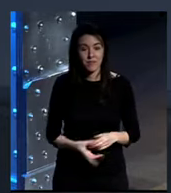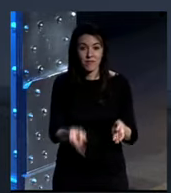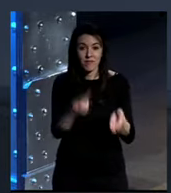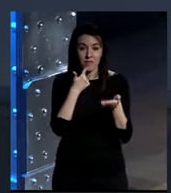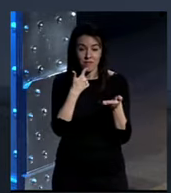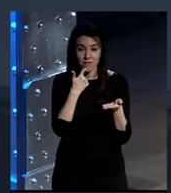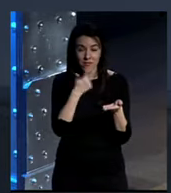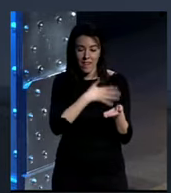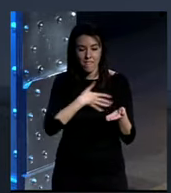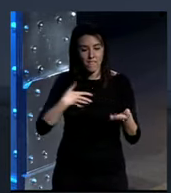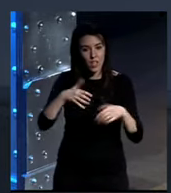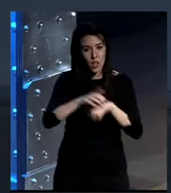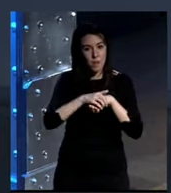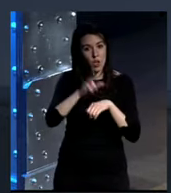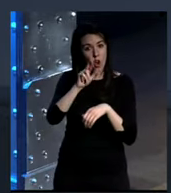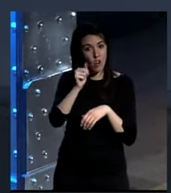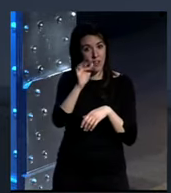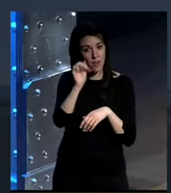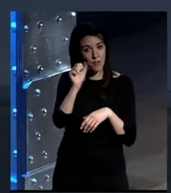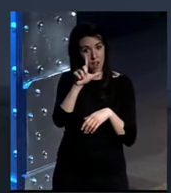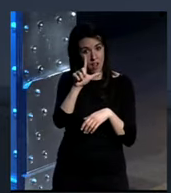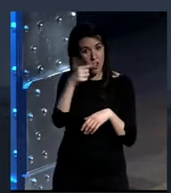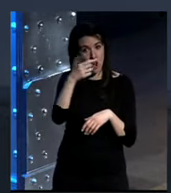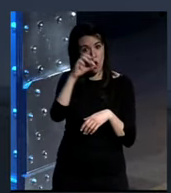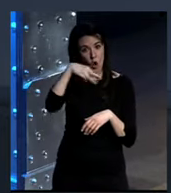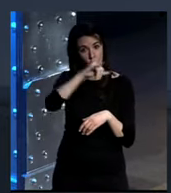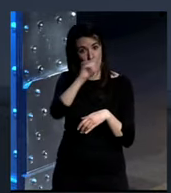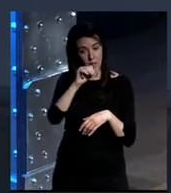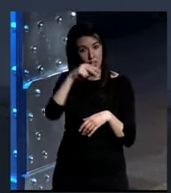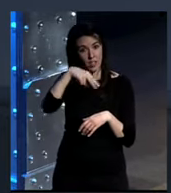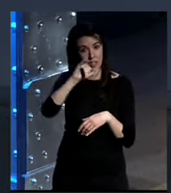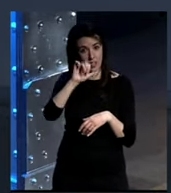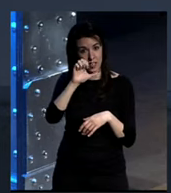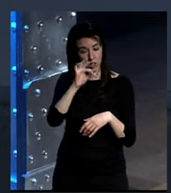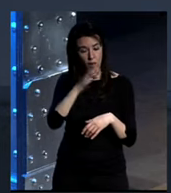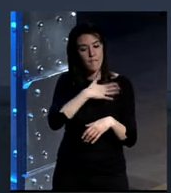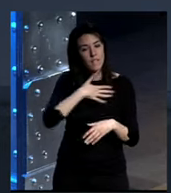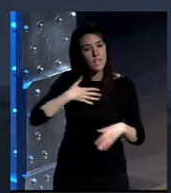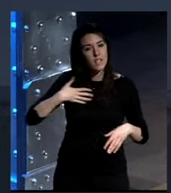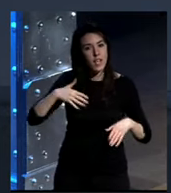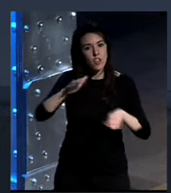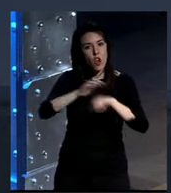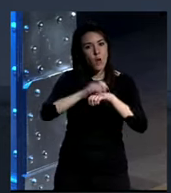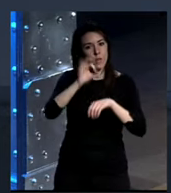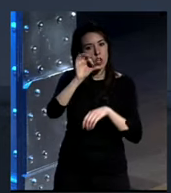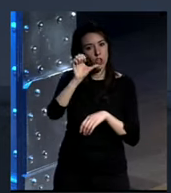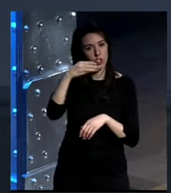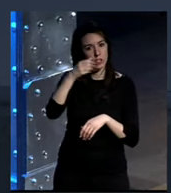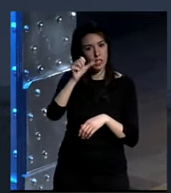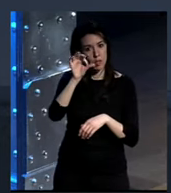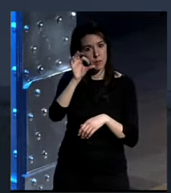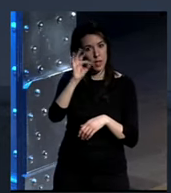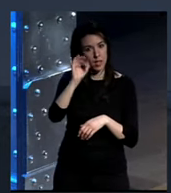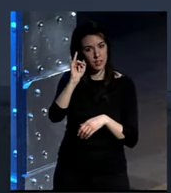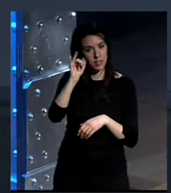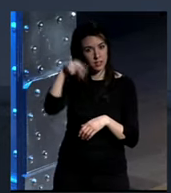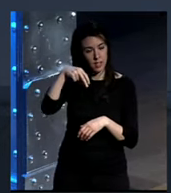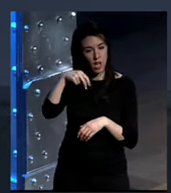Dice nuestro querido amigo Rafael Gómez Nieto: mi querido amigo Sebastián, ante mis pupilas